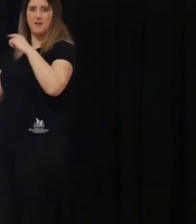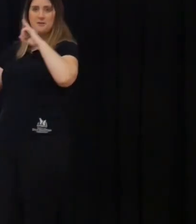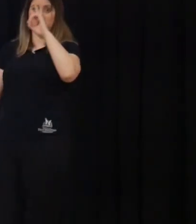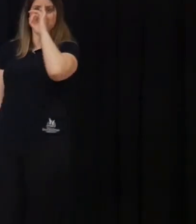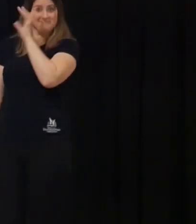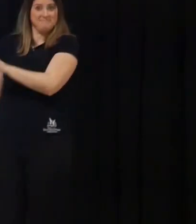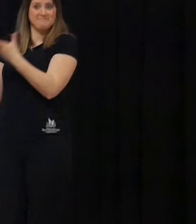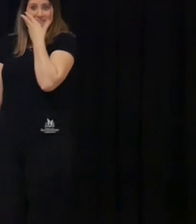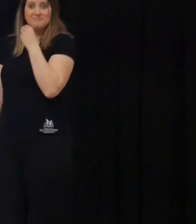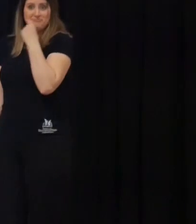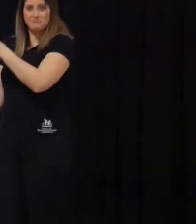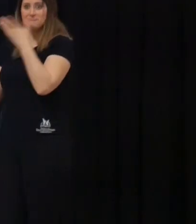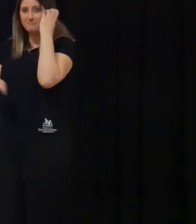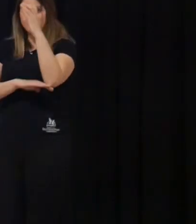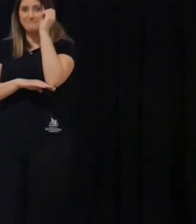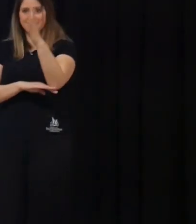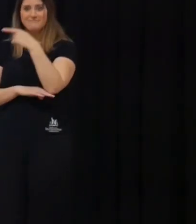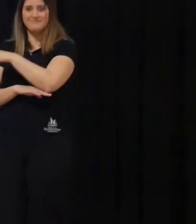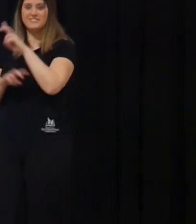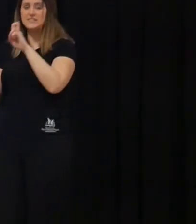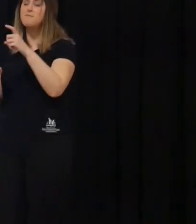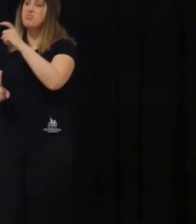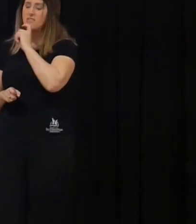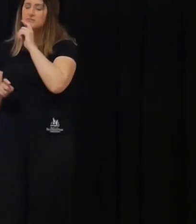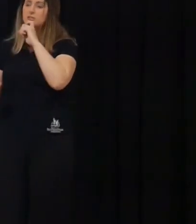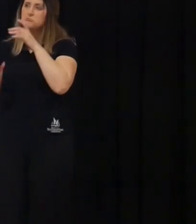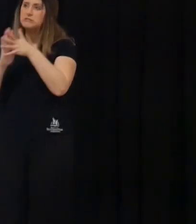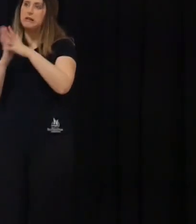brillante su intervención en un tema tan difícil.